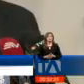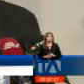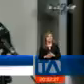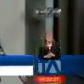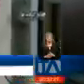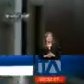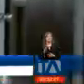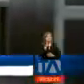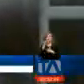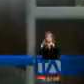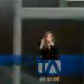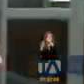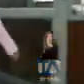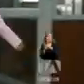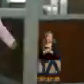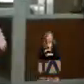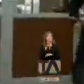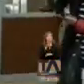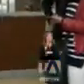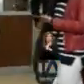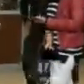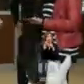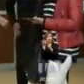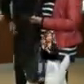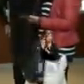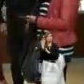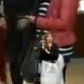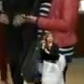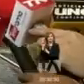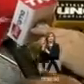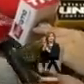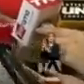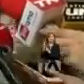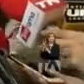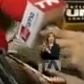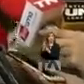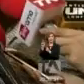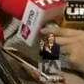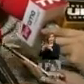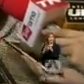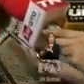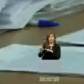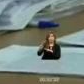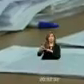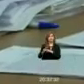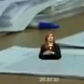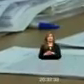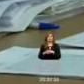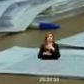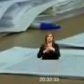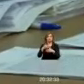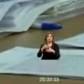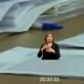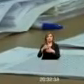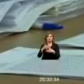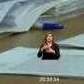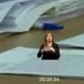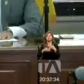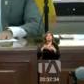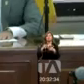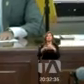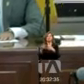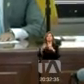asilo en Bélgica desde el 20 de marzo pasado yadir cadena y sofí figuran como procesadas dentro de esta